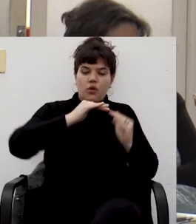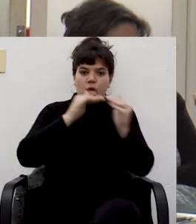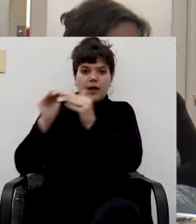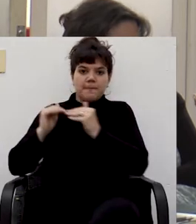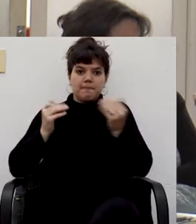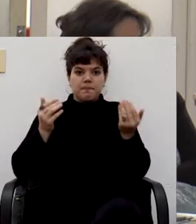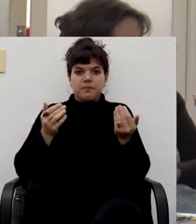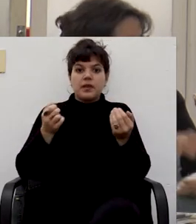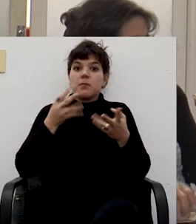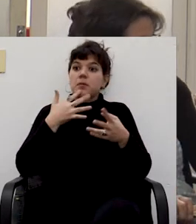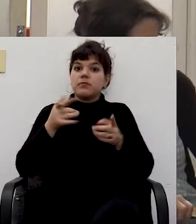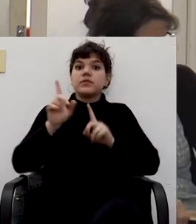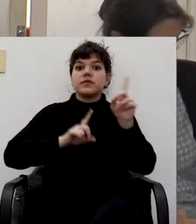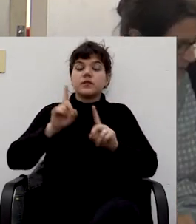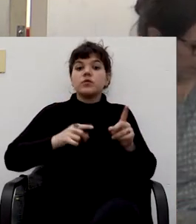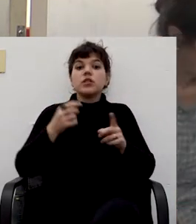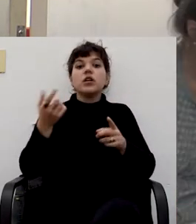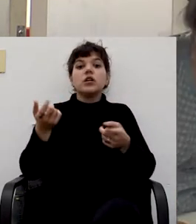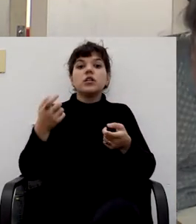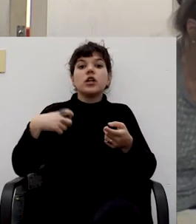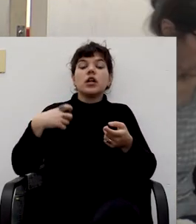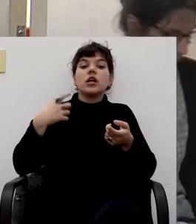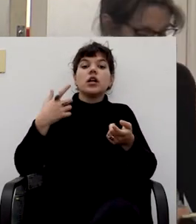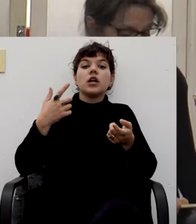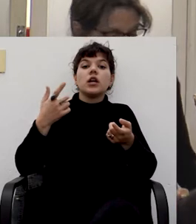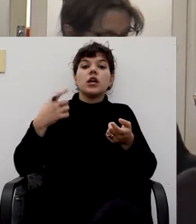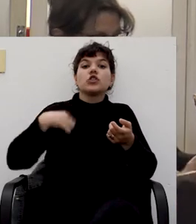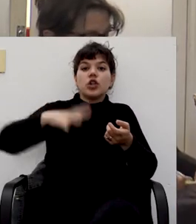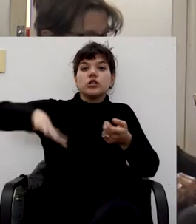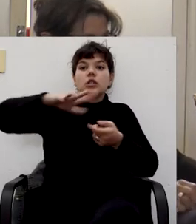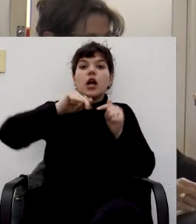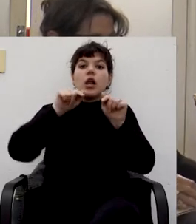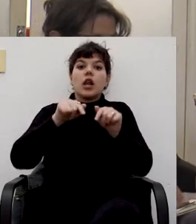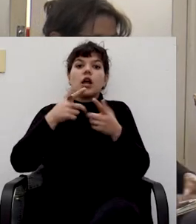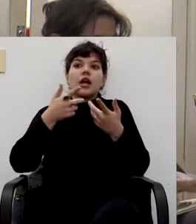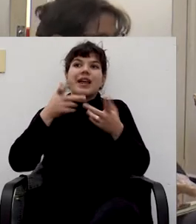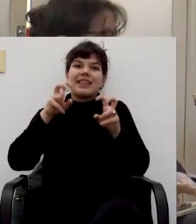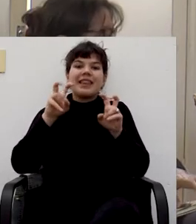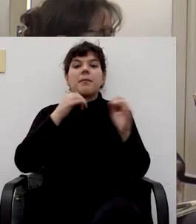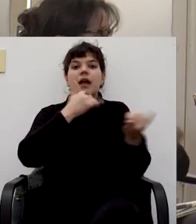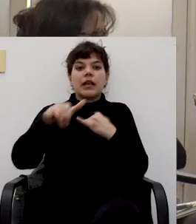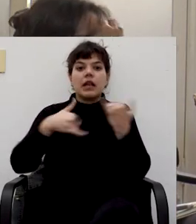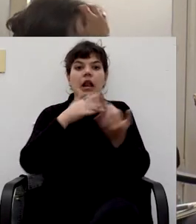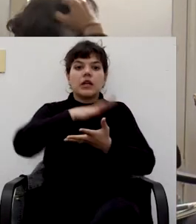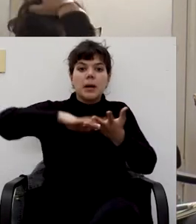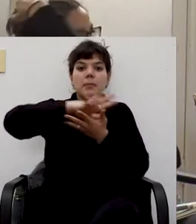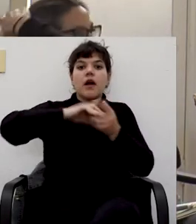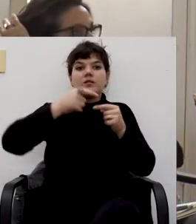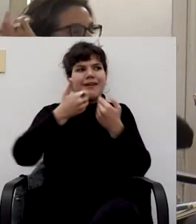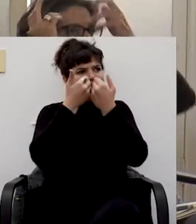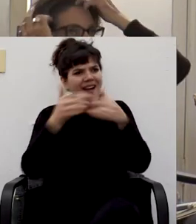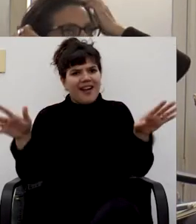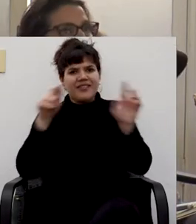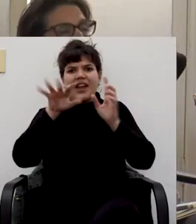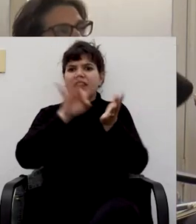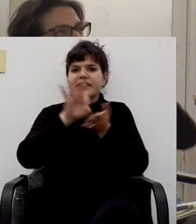Hoy Facultad de Ciencias Sociales, por ejemplo, cuenta con un espacio de cuidado y de recreación que está abierto a los servicios